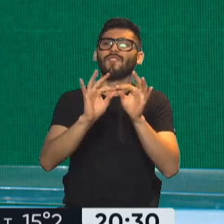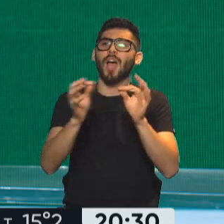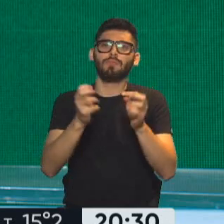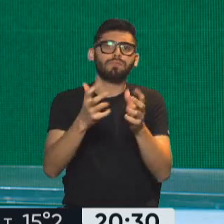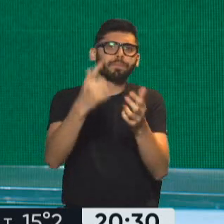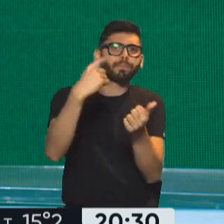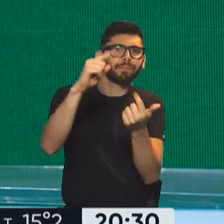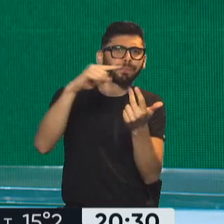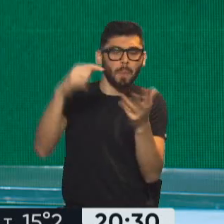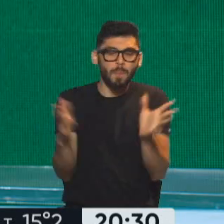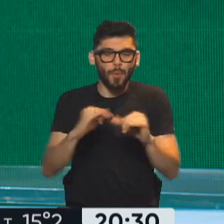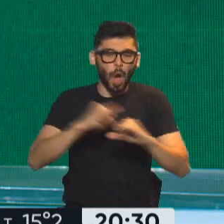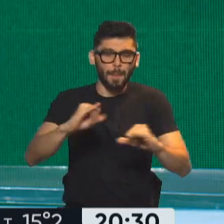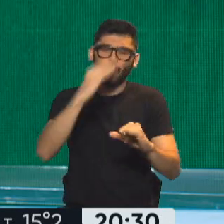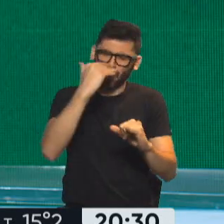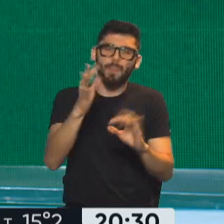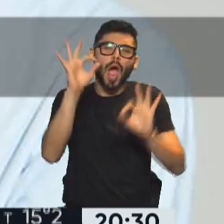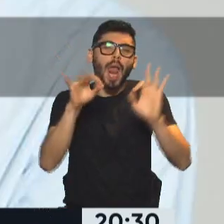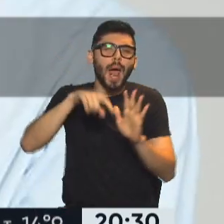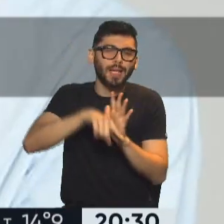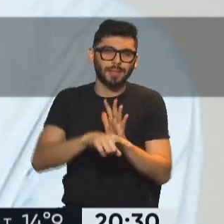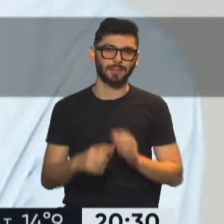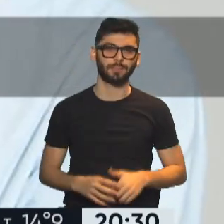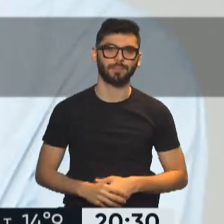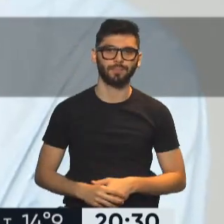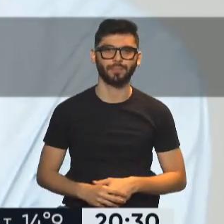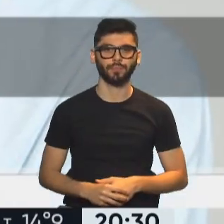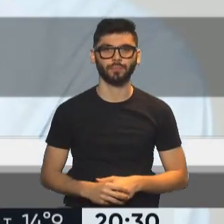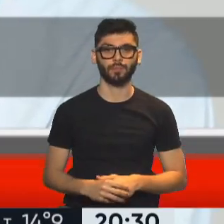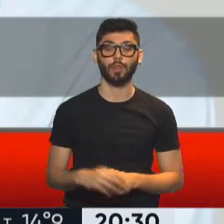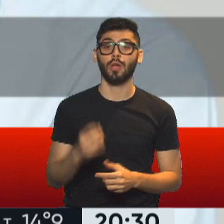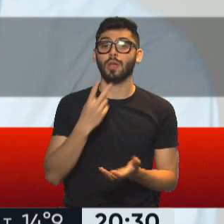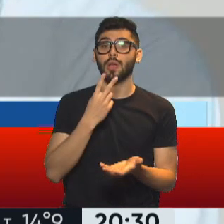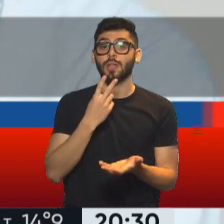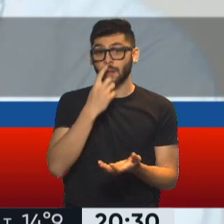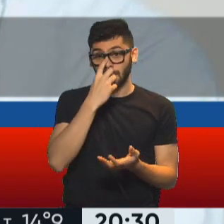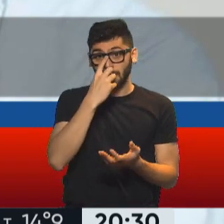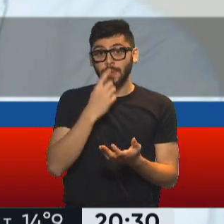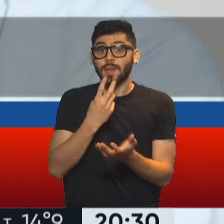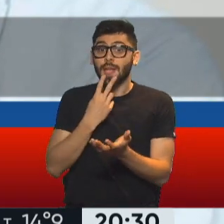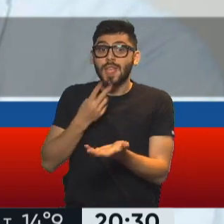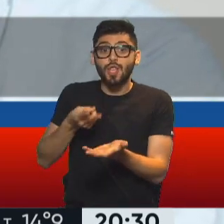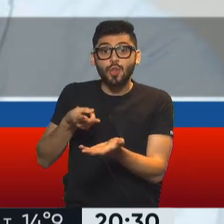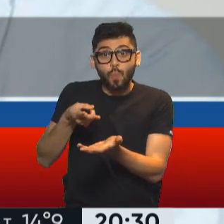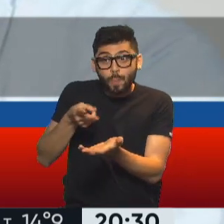escuchado en esta campaña y después lo analizamos. Cuando uno sube los